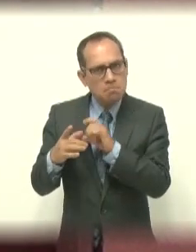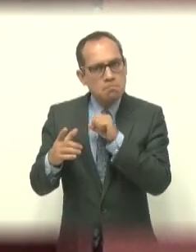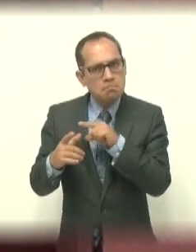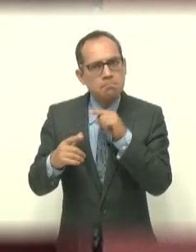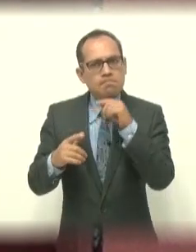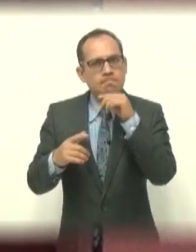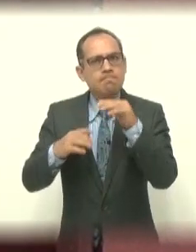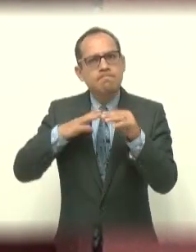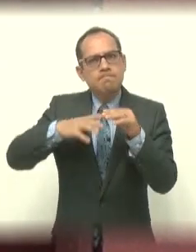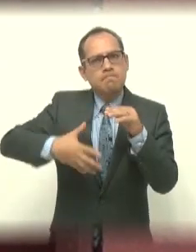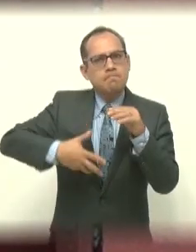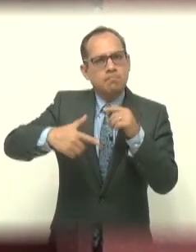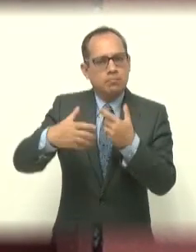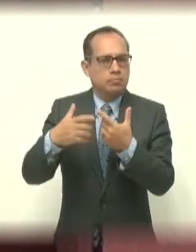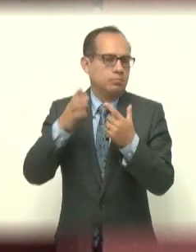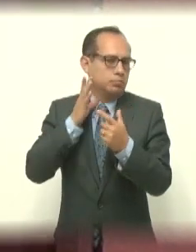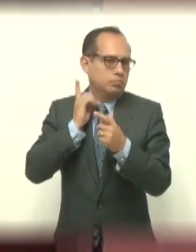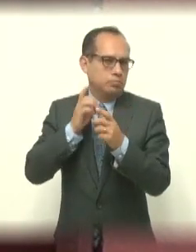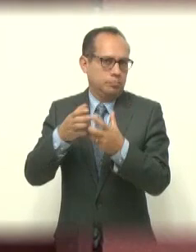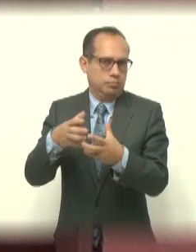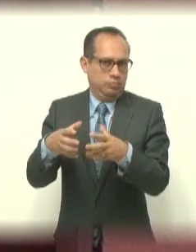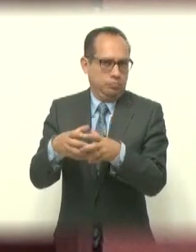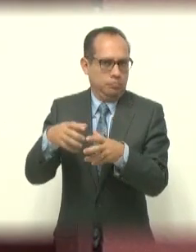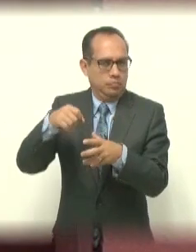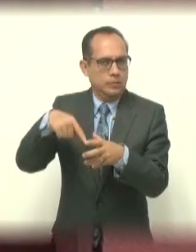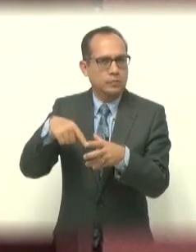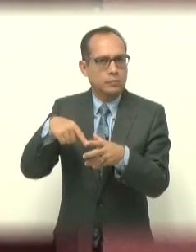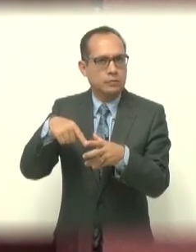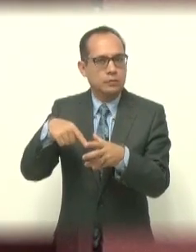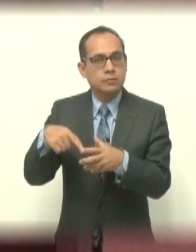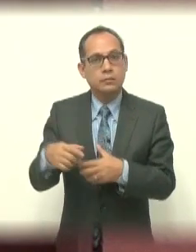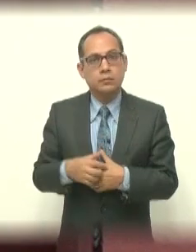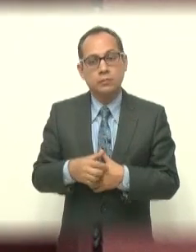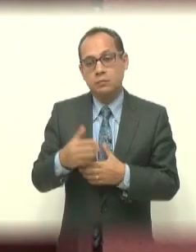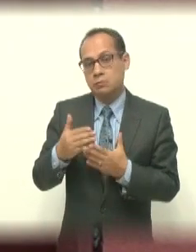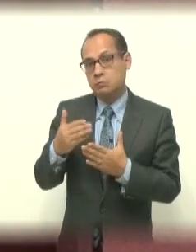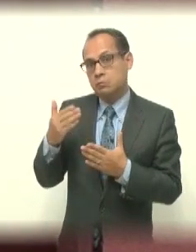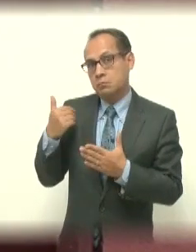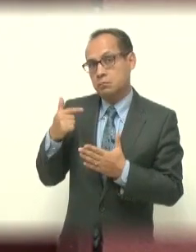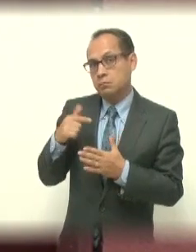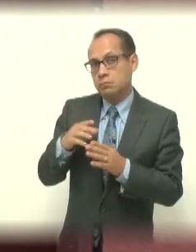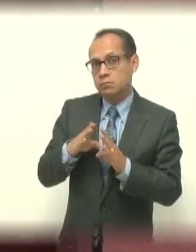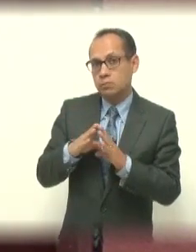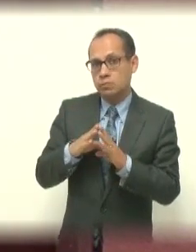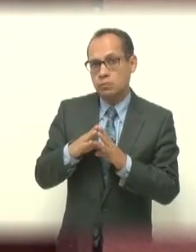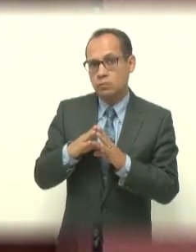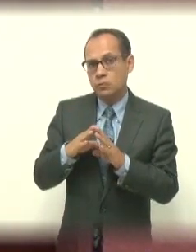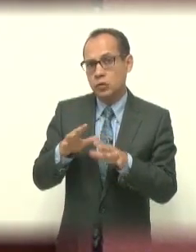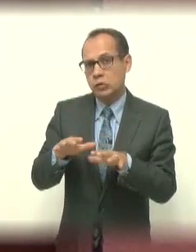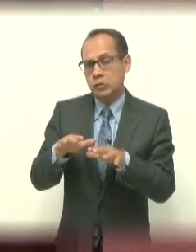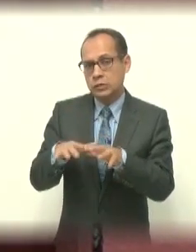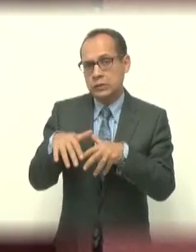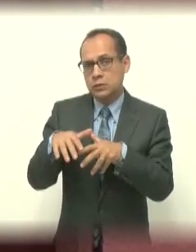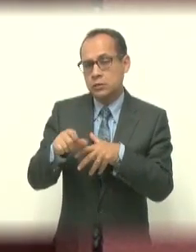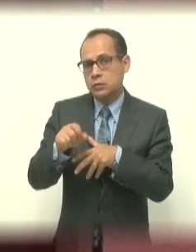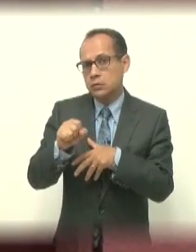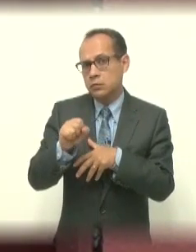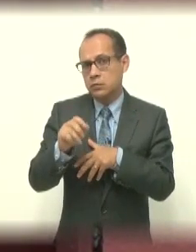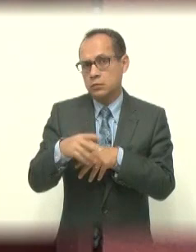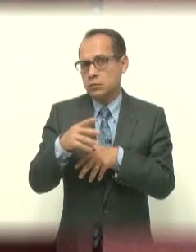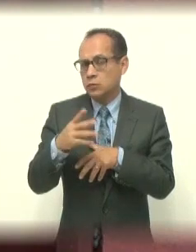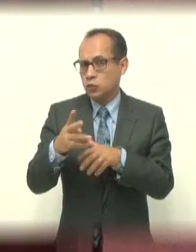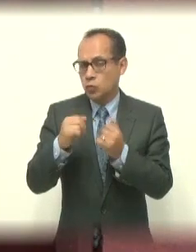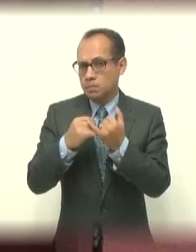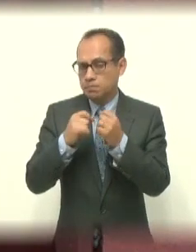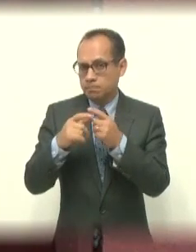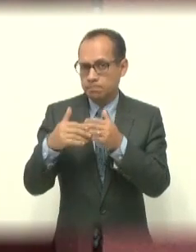Congreso. Venimos de una legislatura que, aunque fue la más corta de la historia de la entidad, rindió buenas cuentas, y nuestro deber